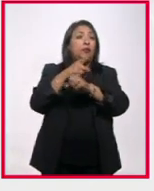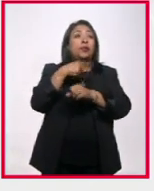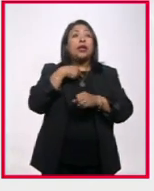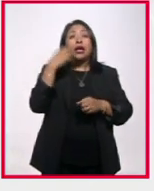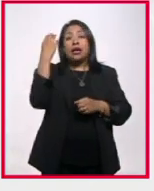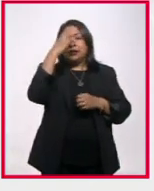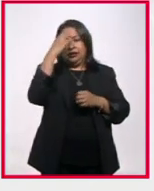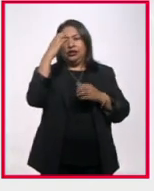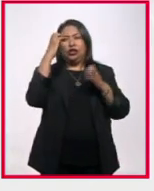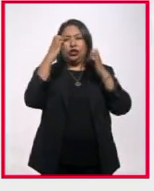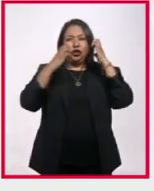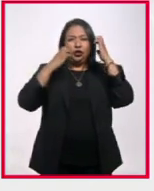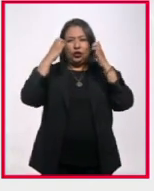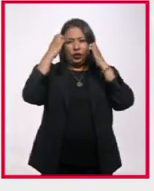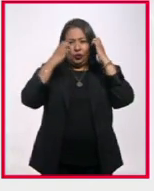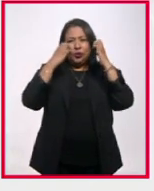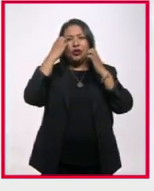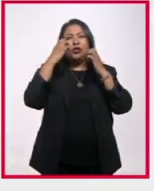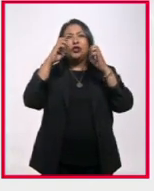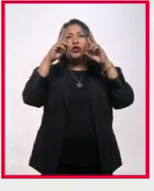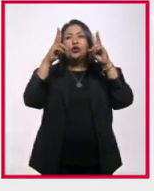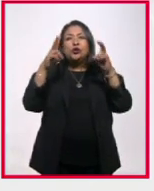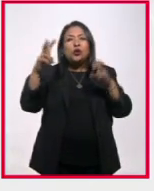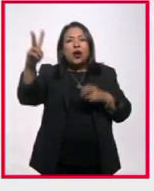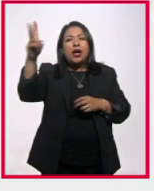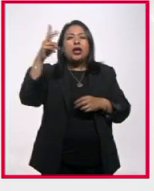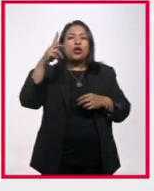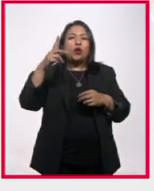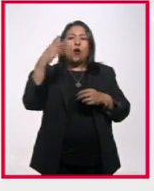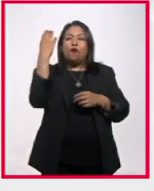color, un siglo de retrato coloreado en México